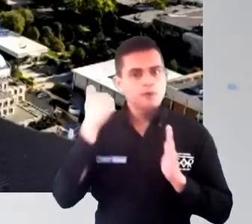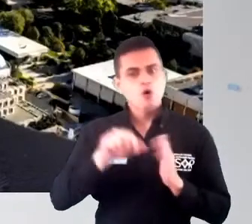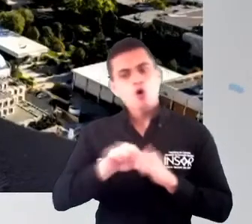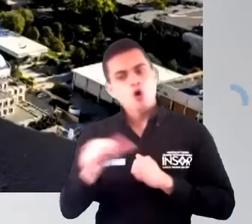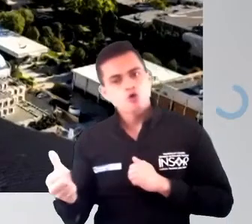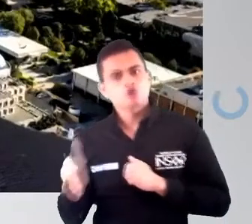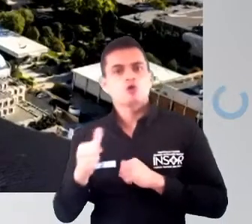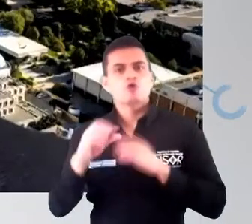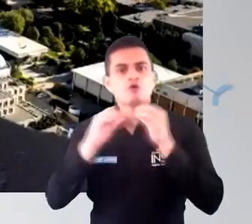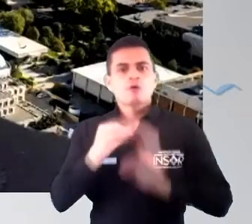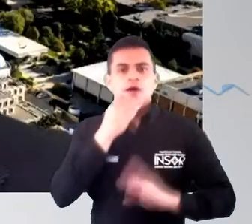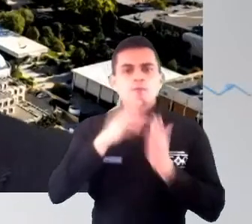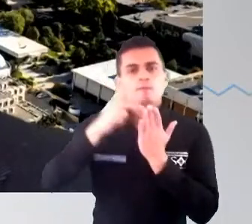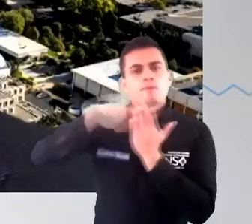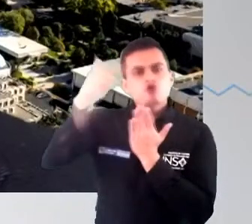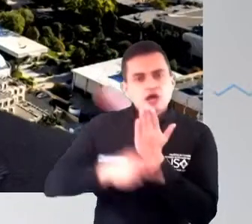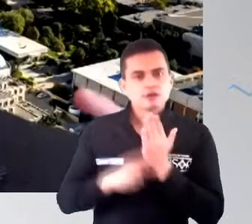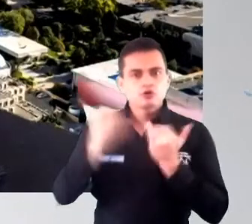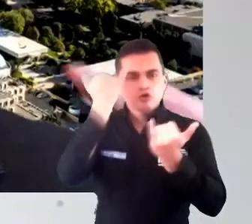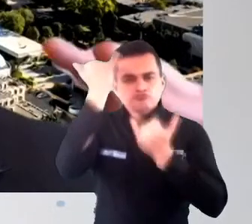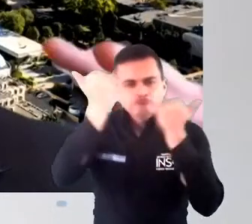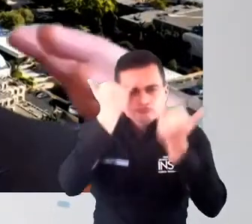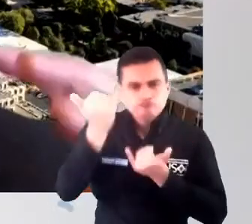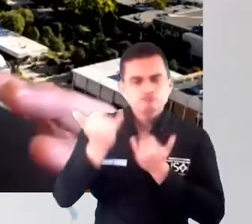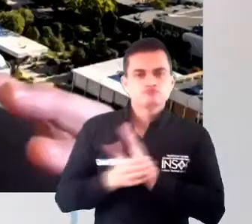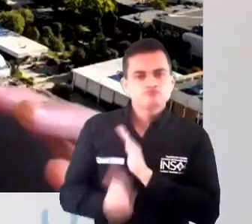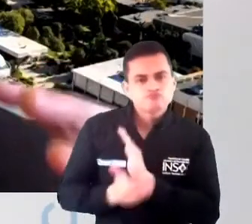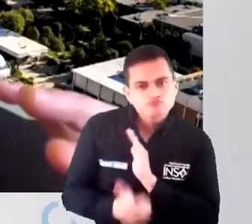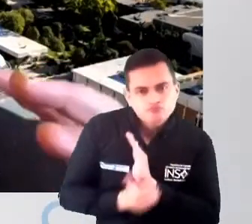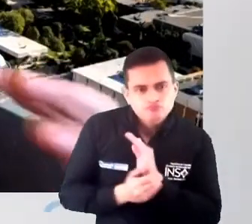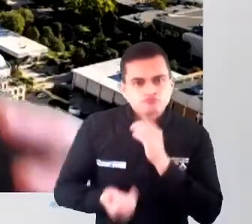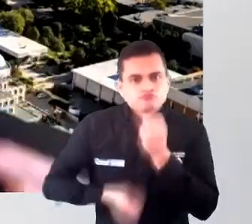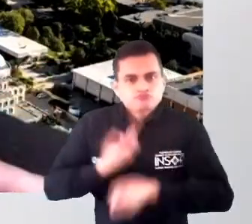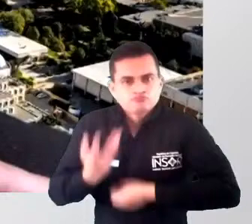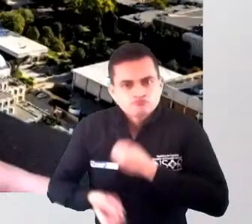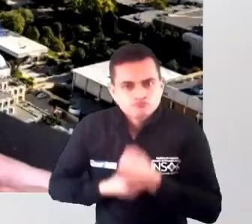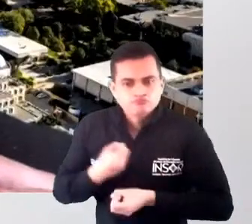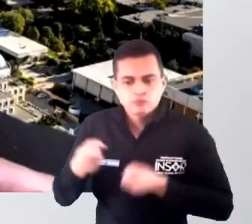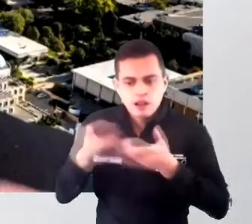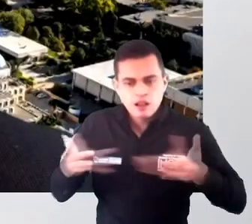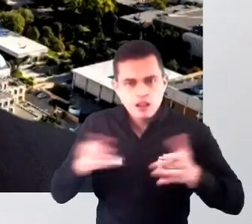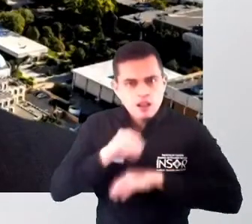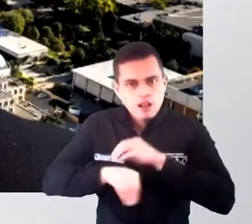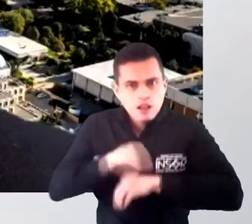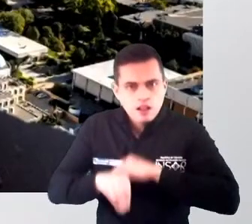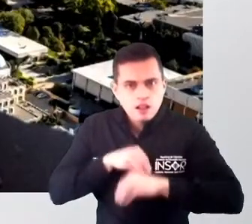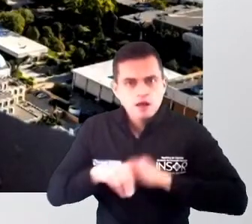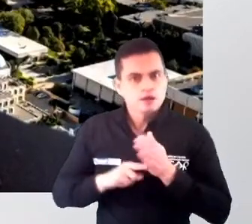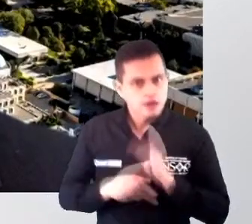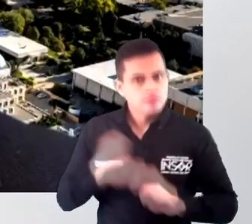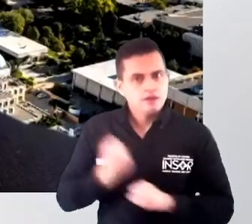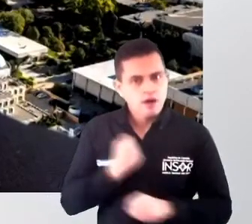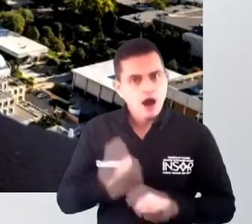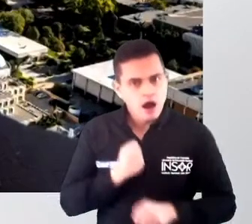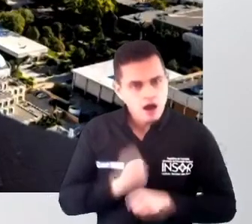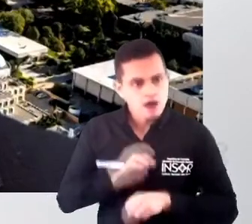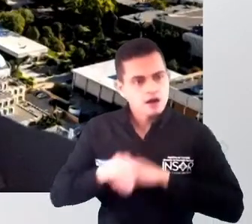o evaluaciones que involucran más a los estudiantes que trabajen en estos